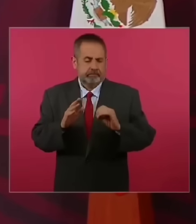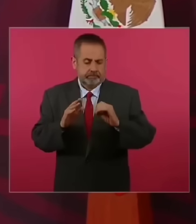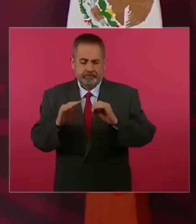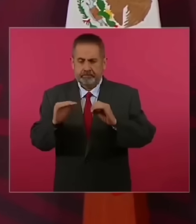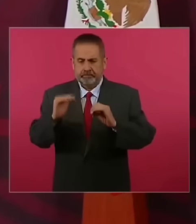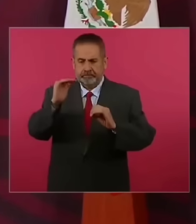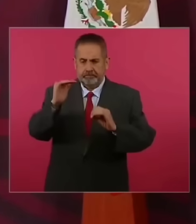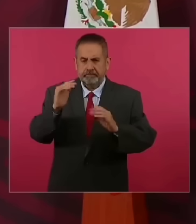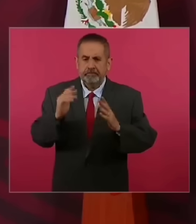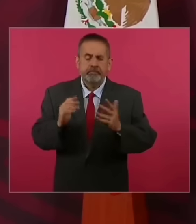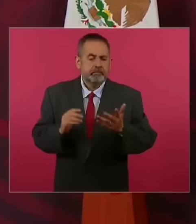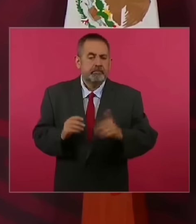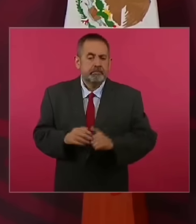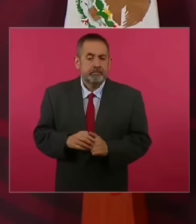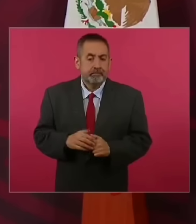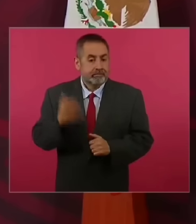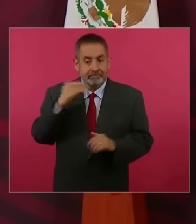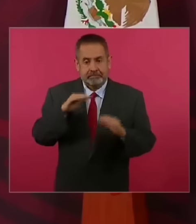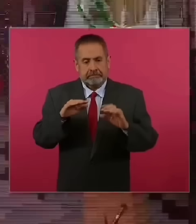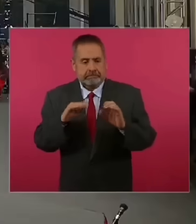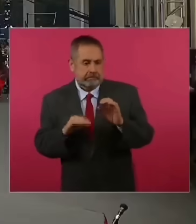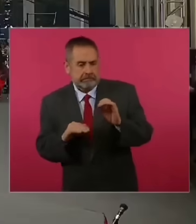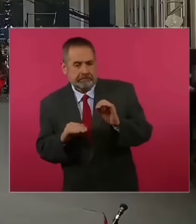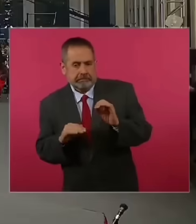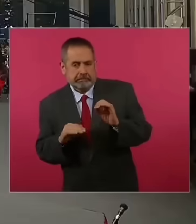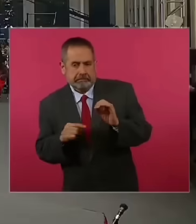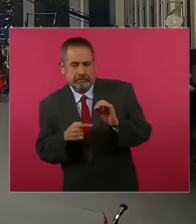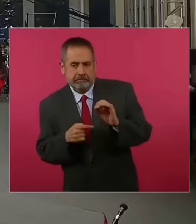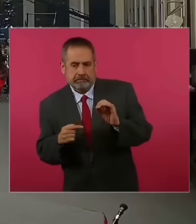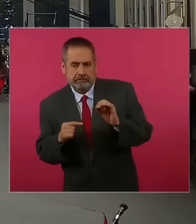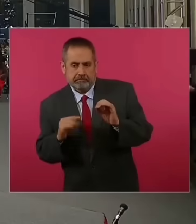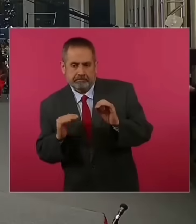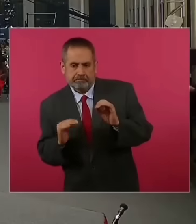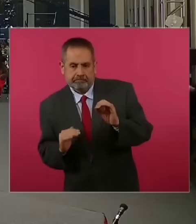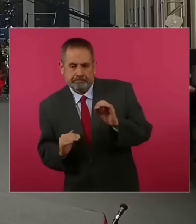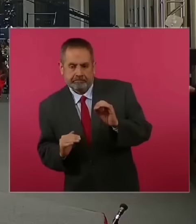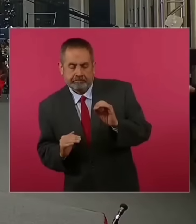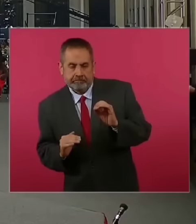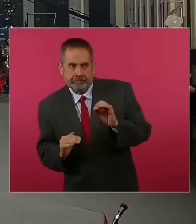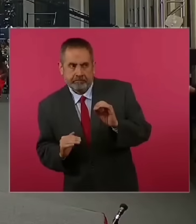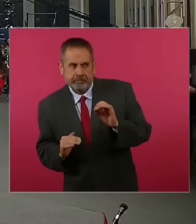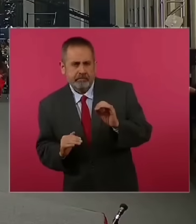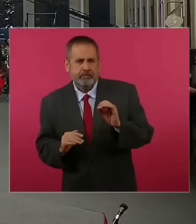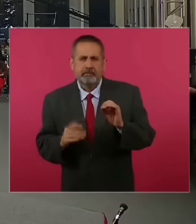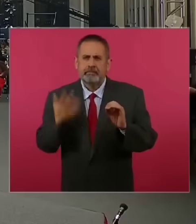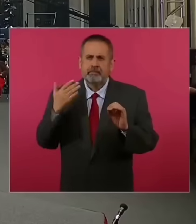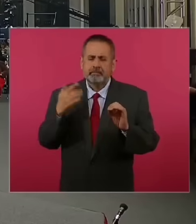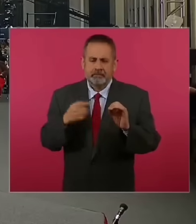porque estábamos menos cero, llegamos a estar